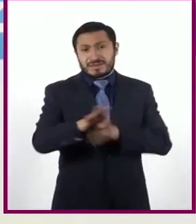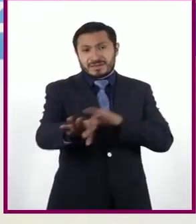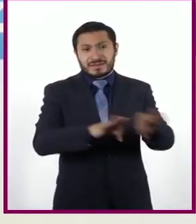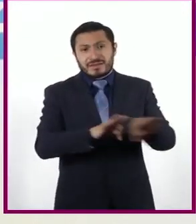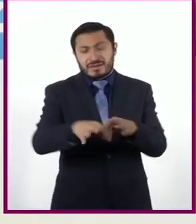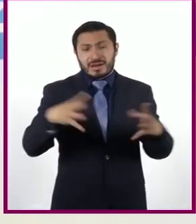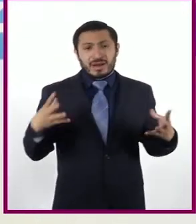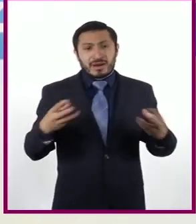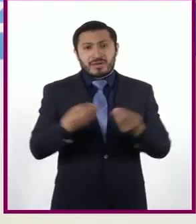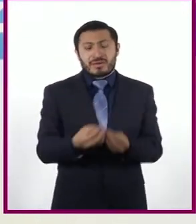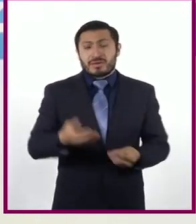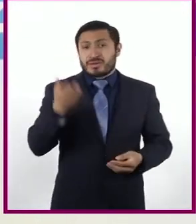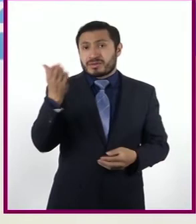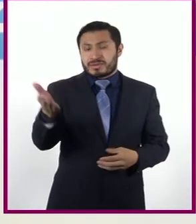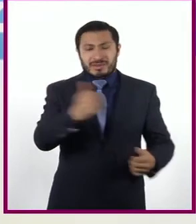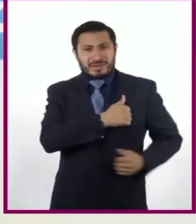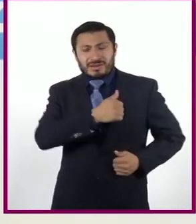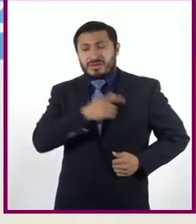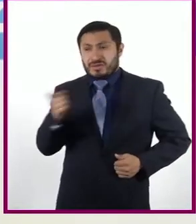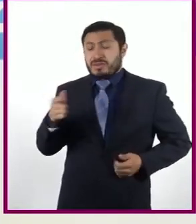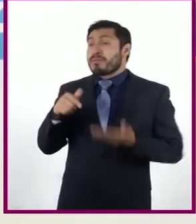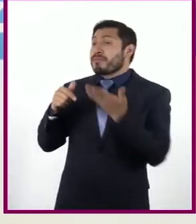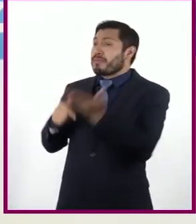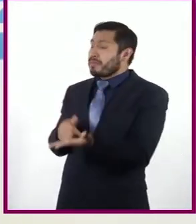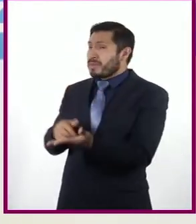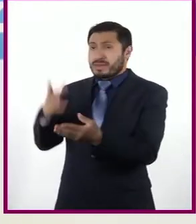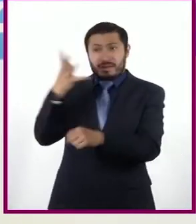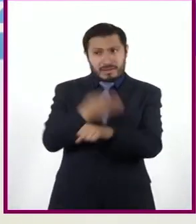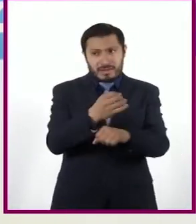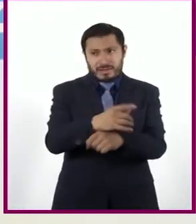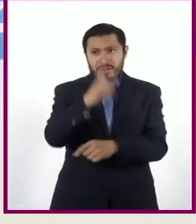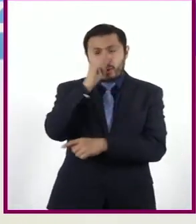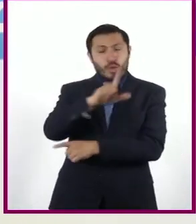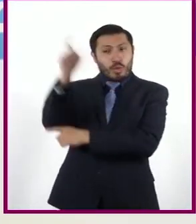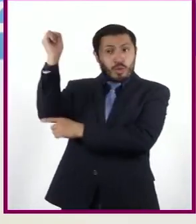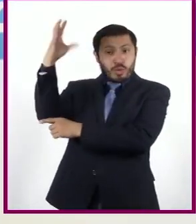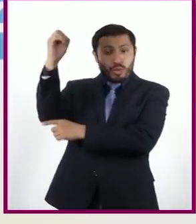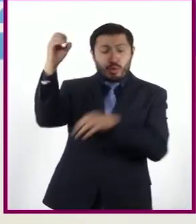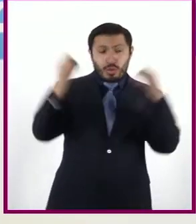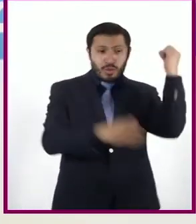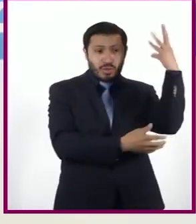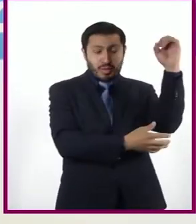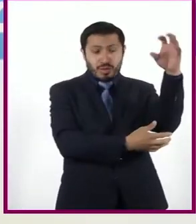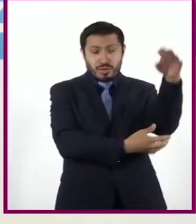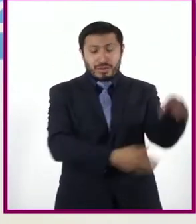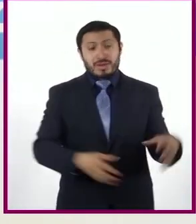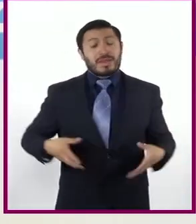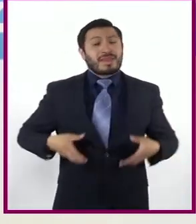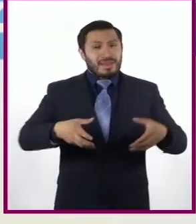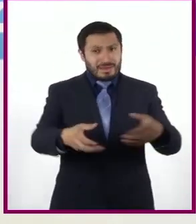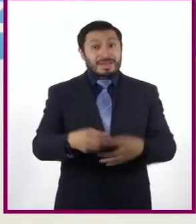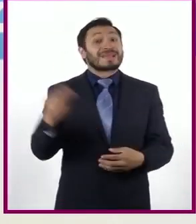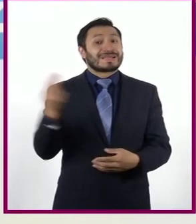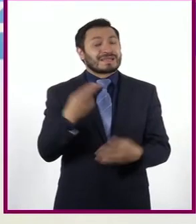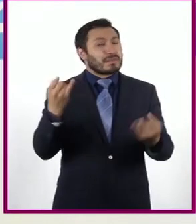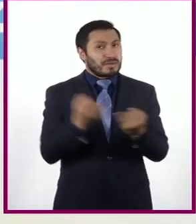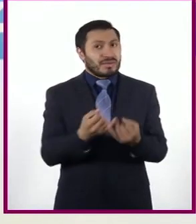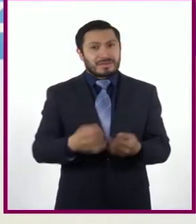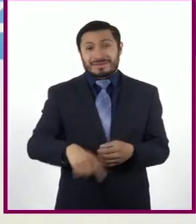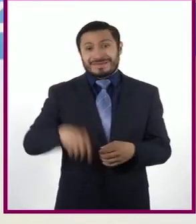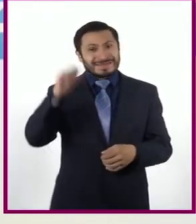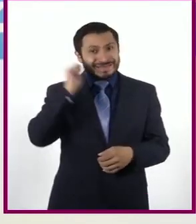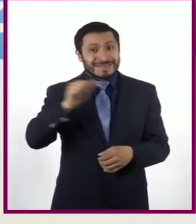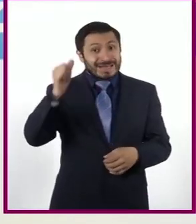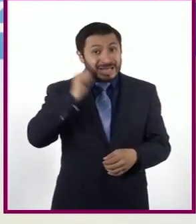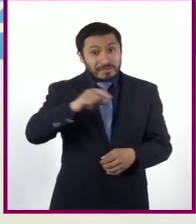a la autoridad municipal que arreglaran el alumbrado público, que también se necesitaba. No siempre fue fácil